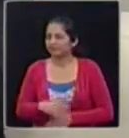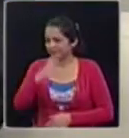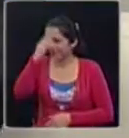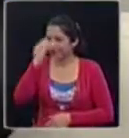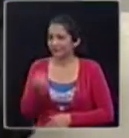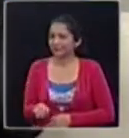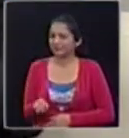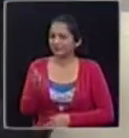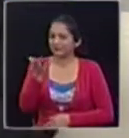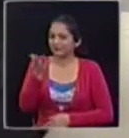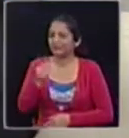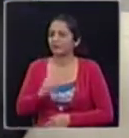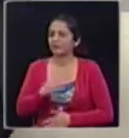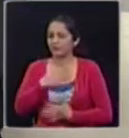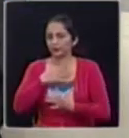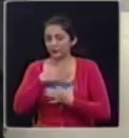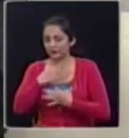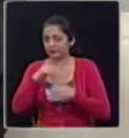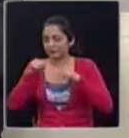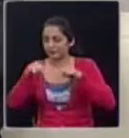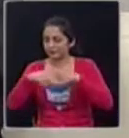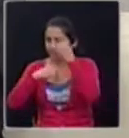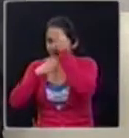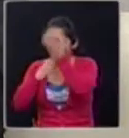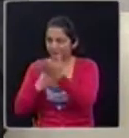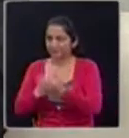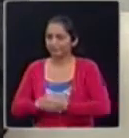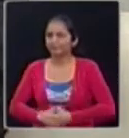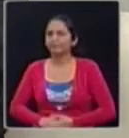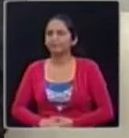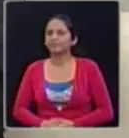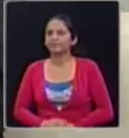compartir esta entrevista con usted hoy en la mañana. Mire,